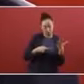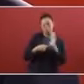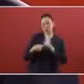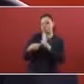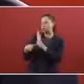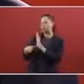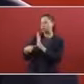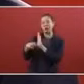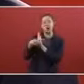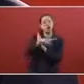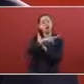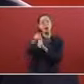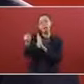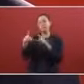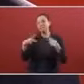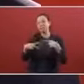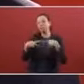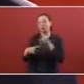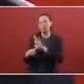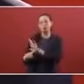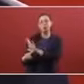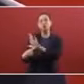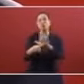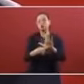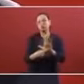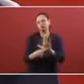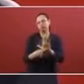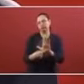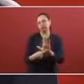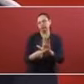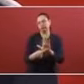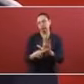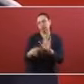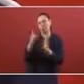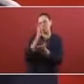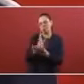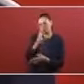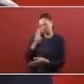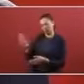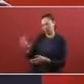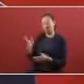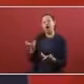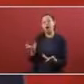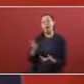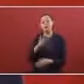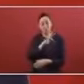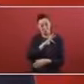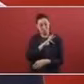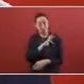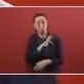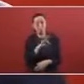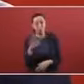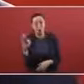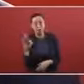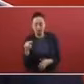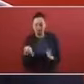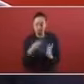lo que tenía de bienes. Así está la ley. Entonces, se